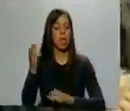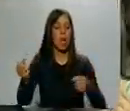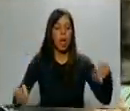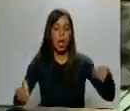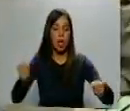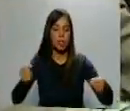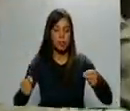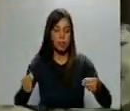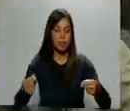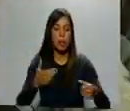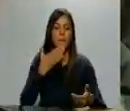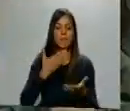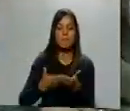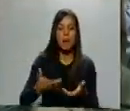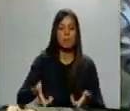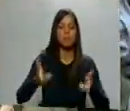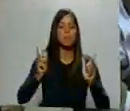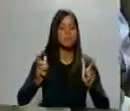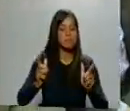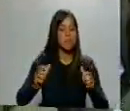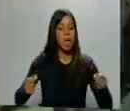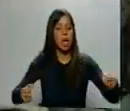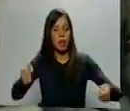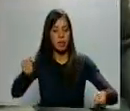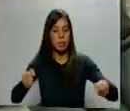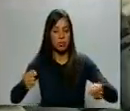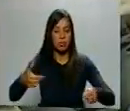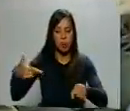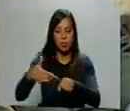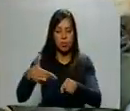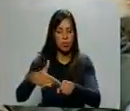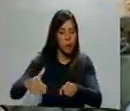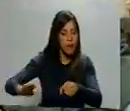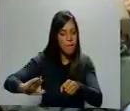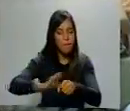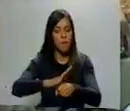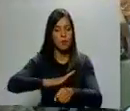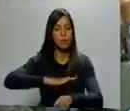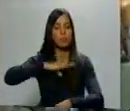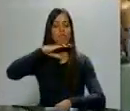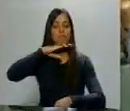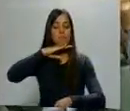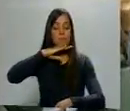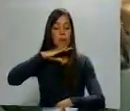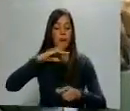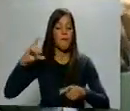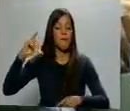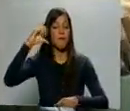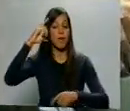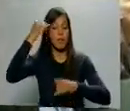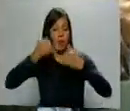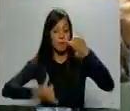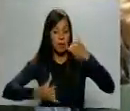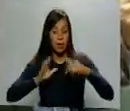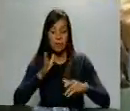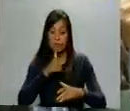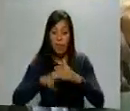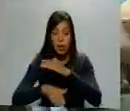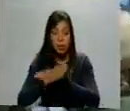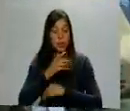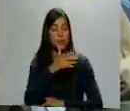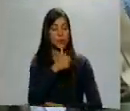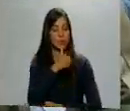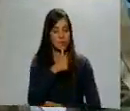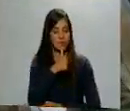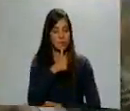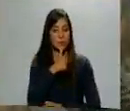permiso de combustible por cantidad ilimitada y sin fecha de vencimiento, es decir,